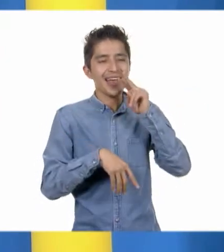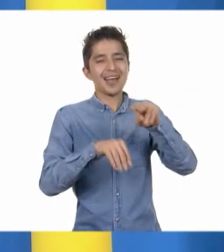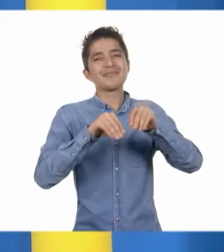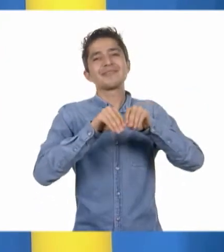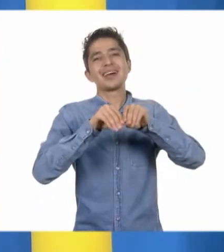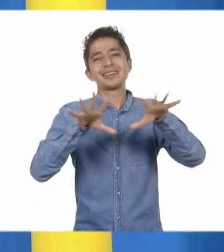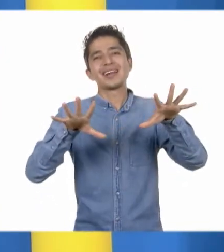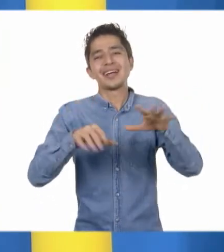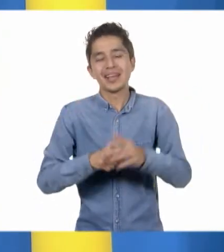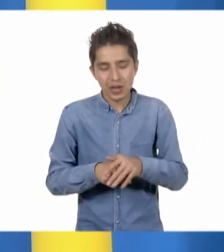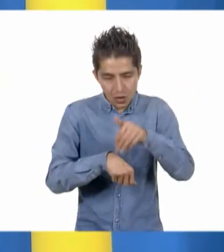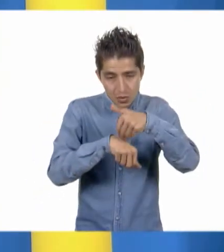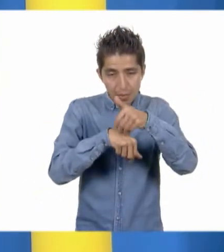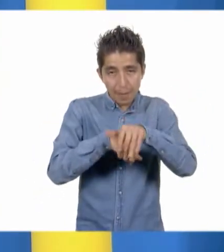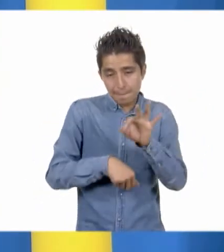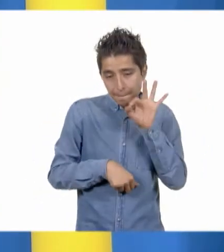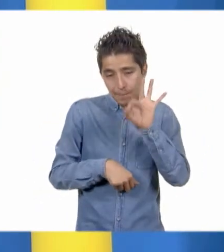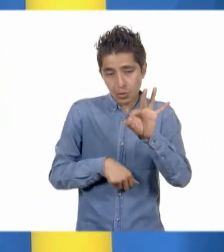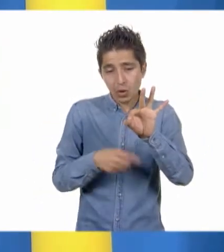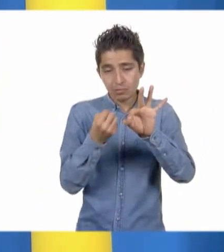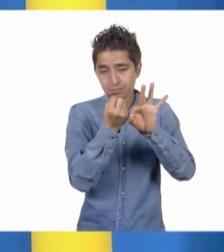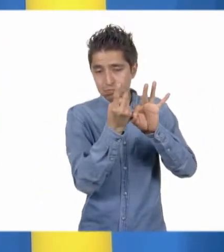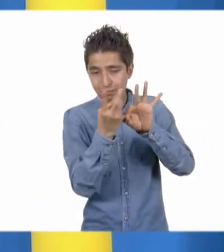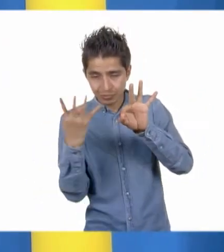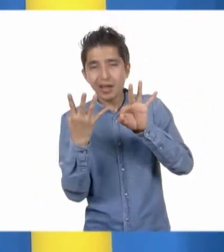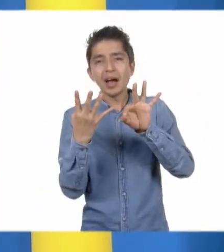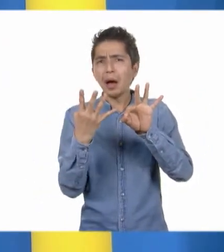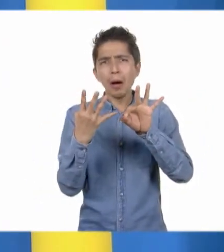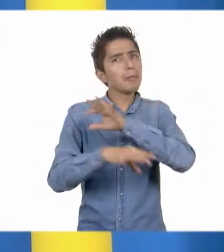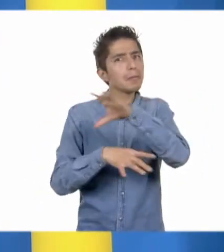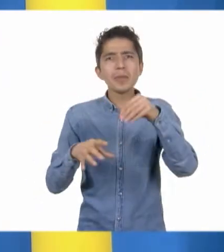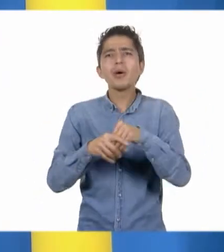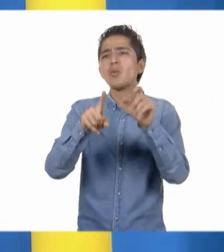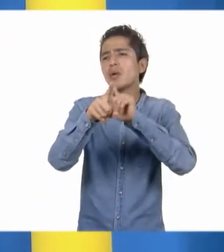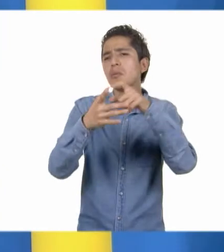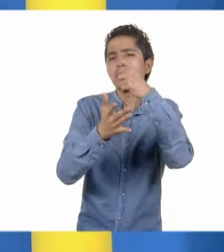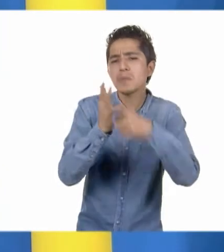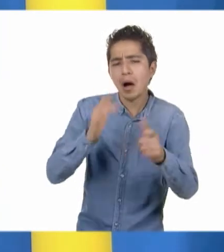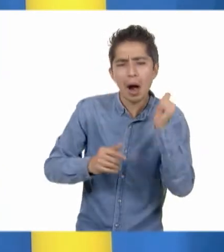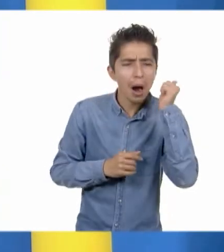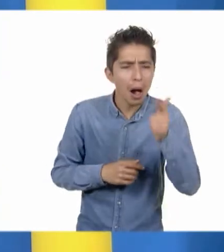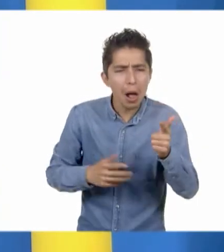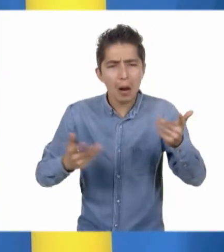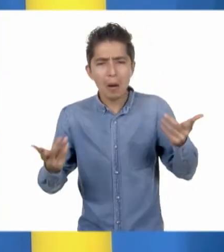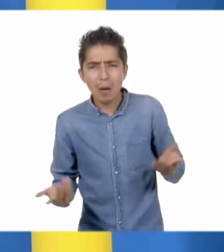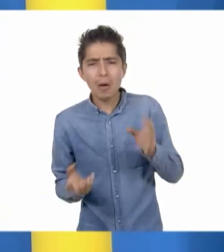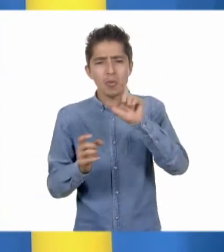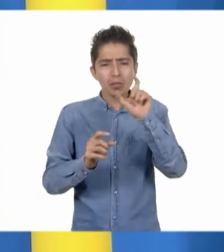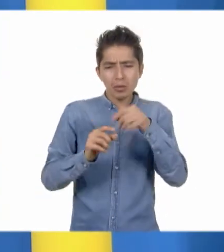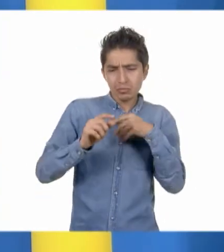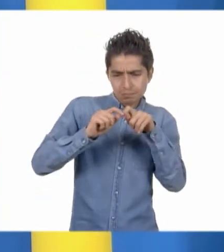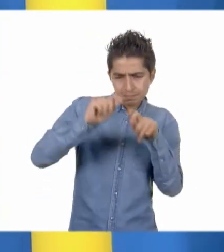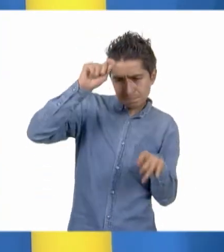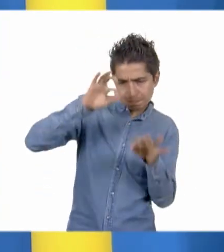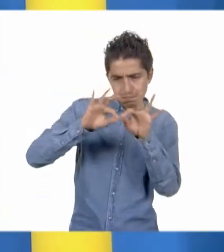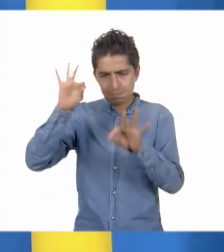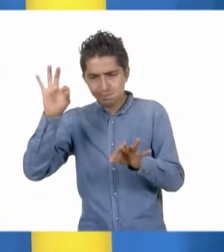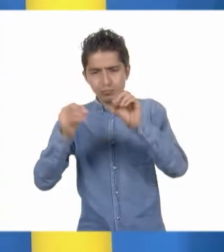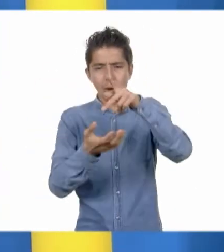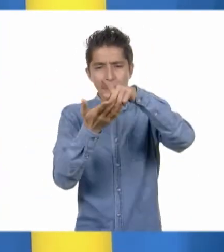claramente. Los decimales también están en todas partes. Cuando compramos algo, cuando medimos, cuando